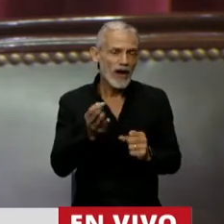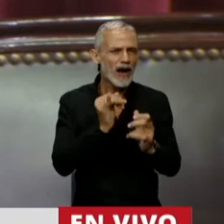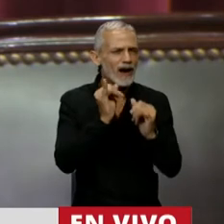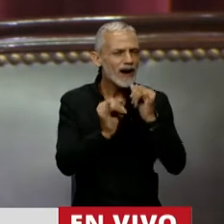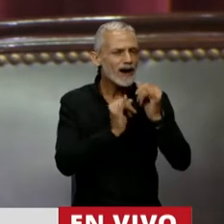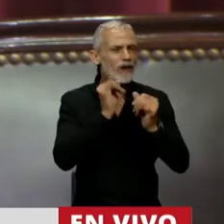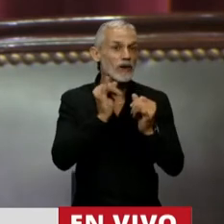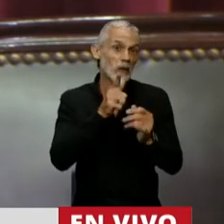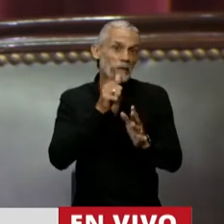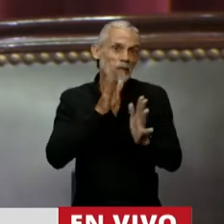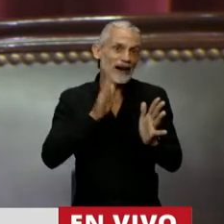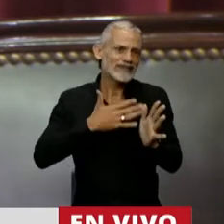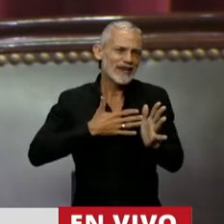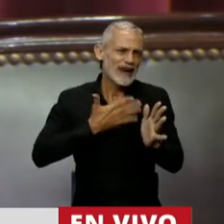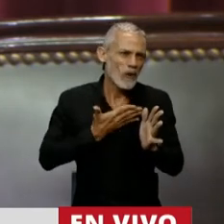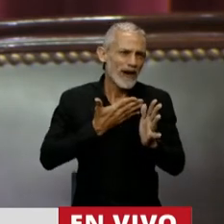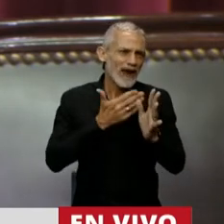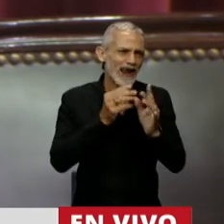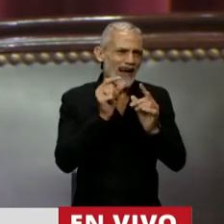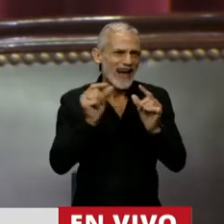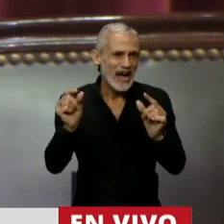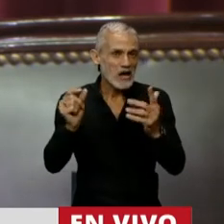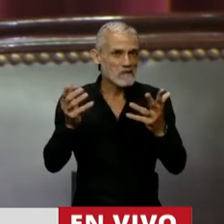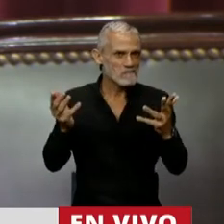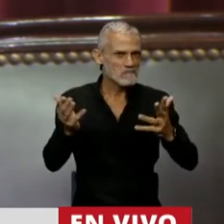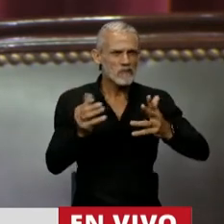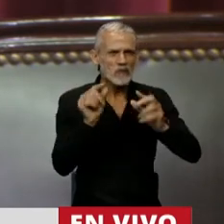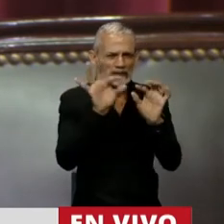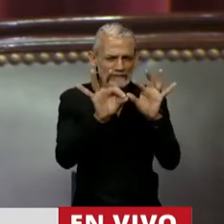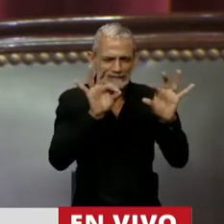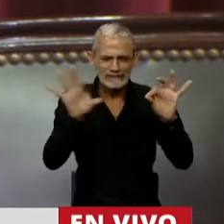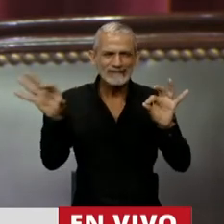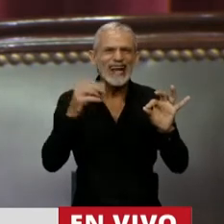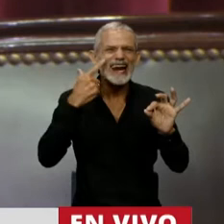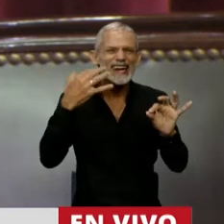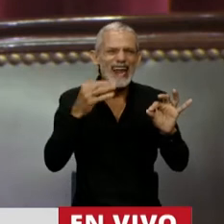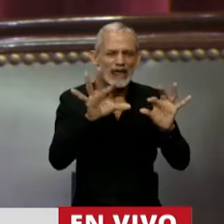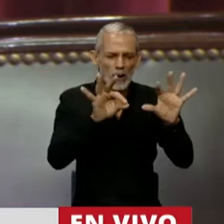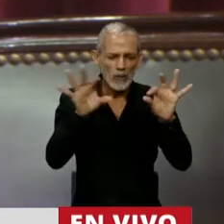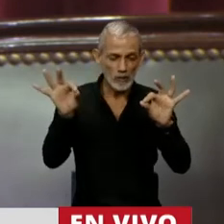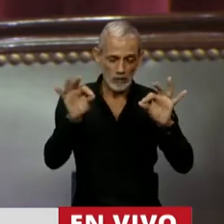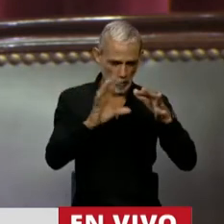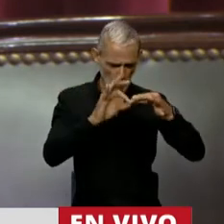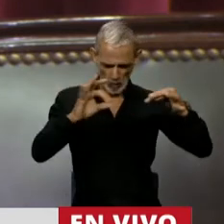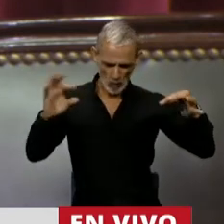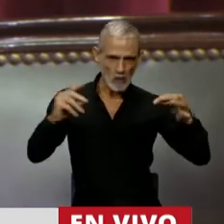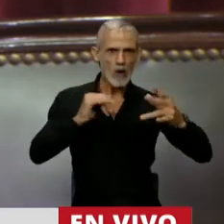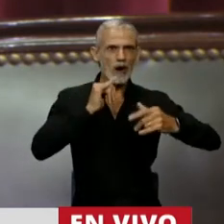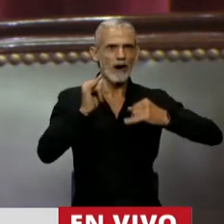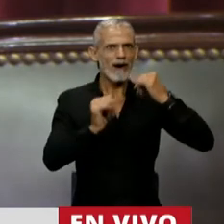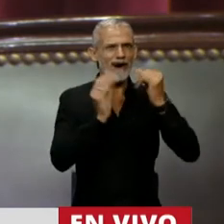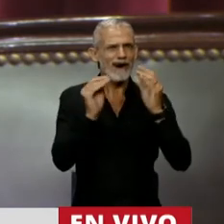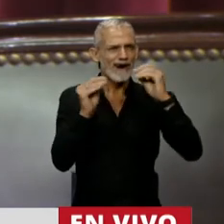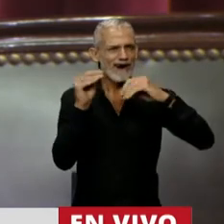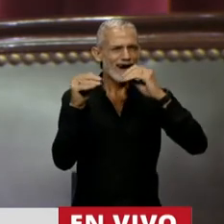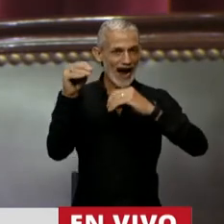de serie novelada. Sobre algunos pocos hechos reales se llevaba adelante el relato. Pero el relato